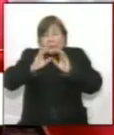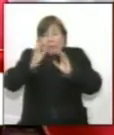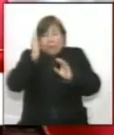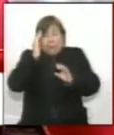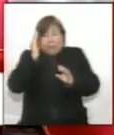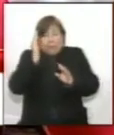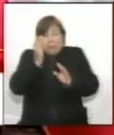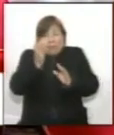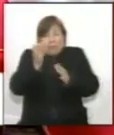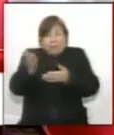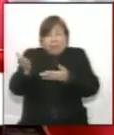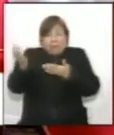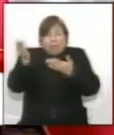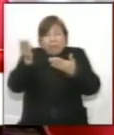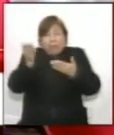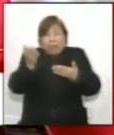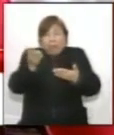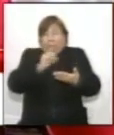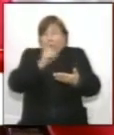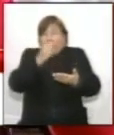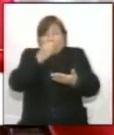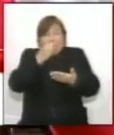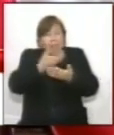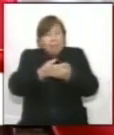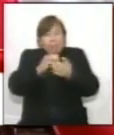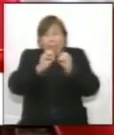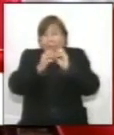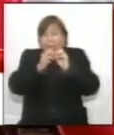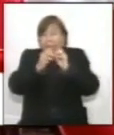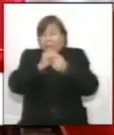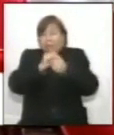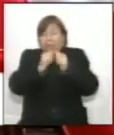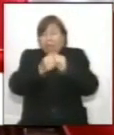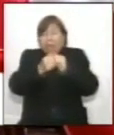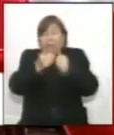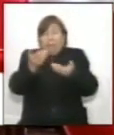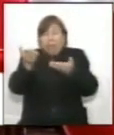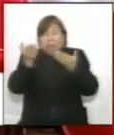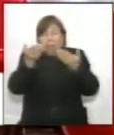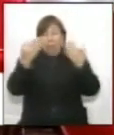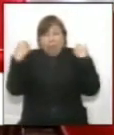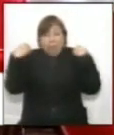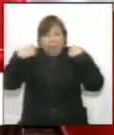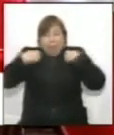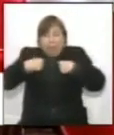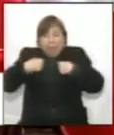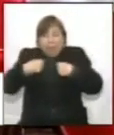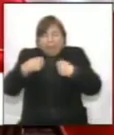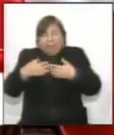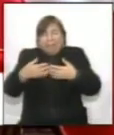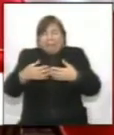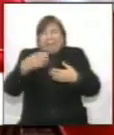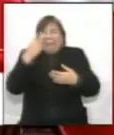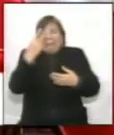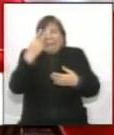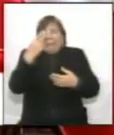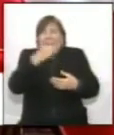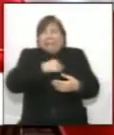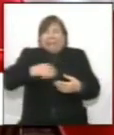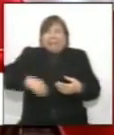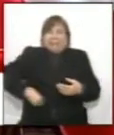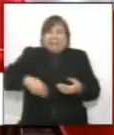traía un gabinete que no estaba totalmente renovado y que traía una mochila pesada de 2 ministros que habían